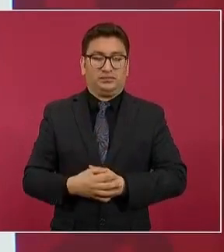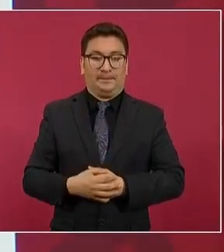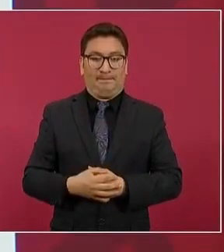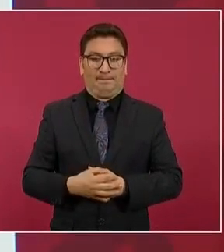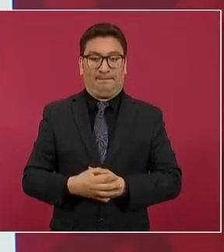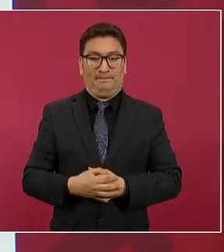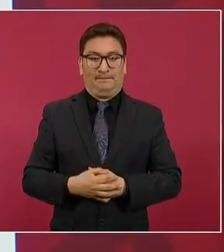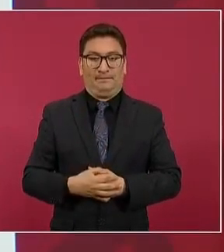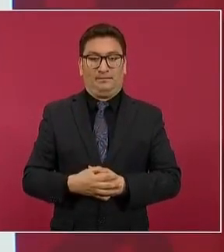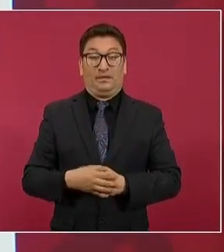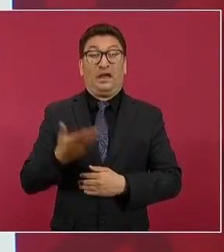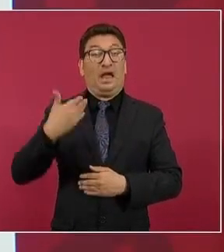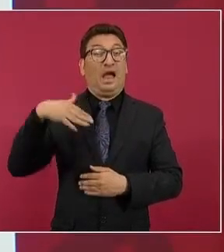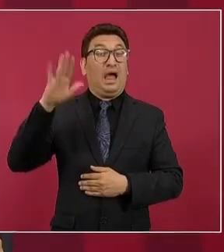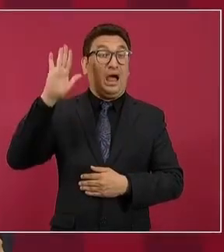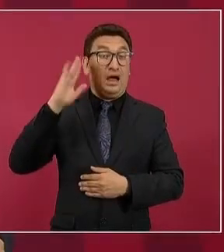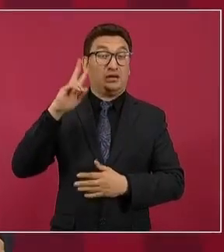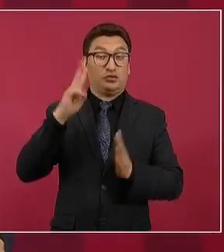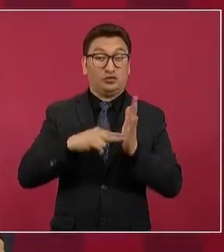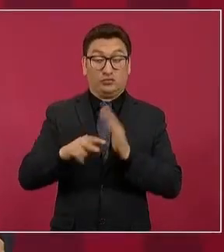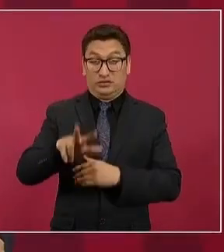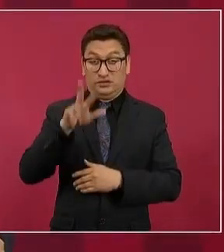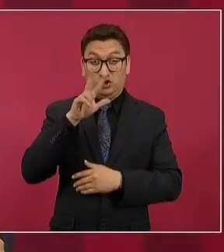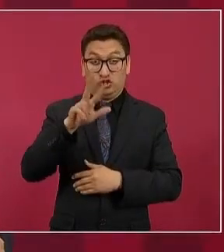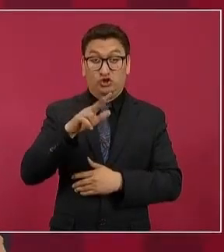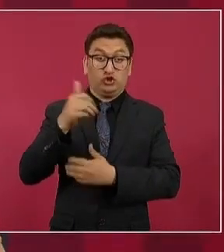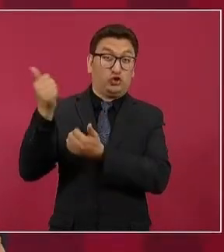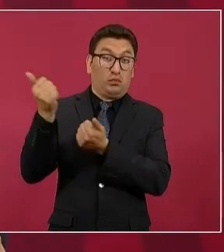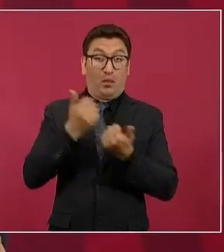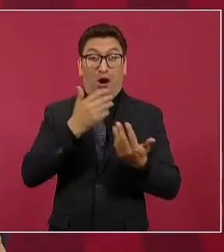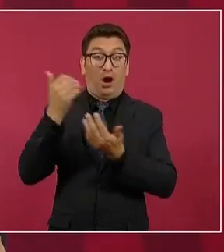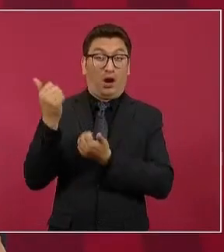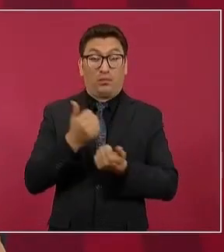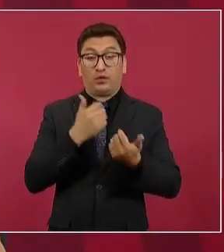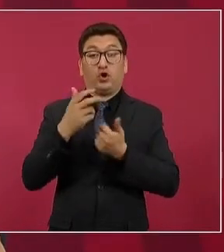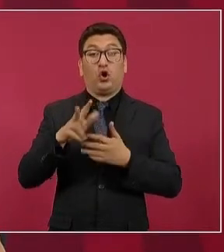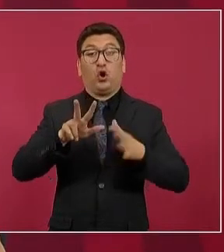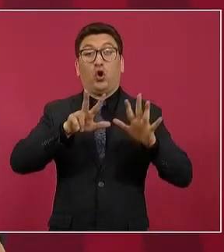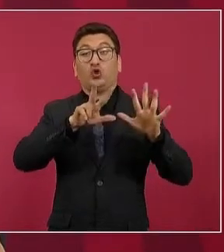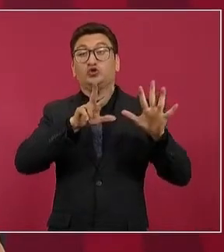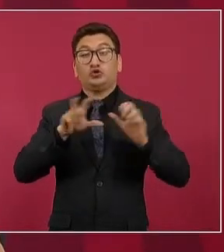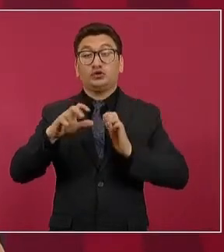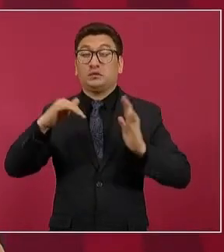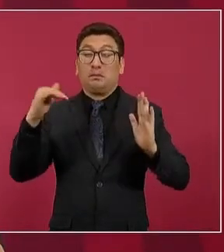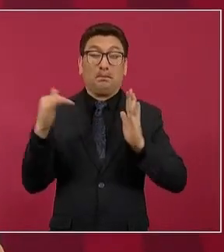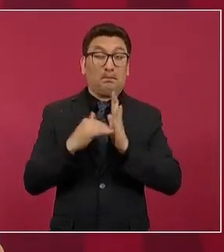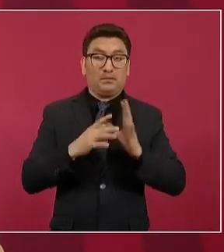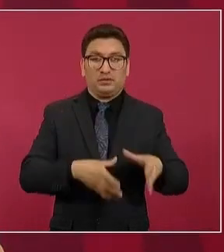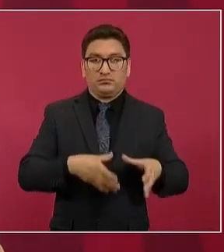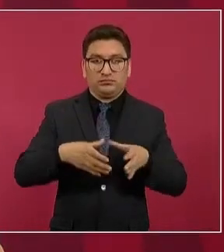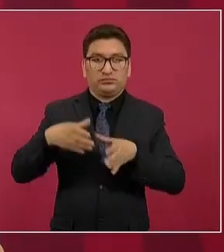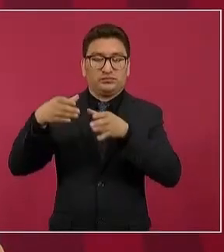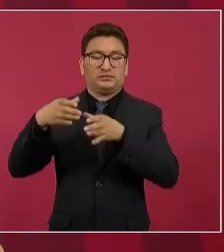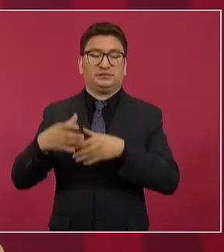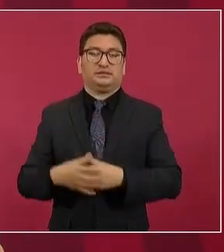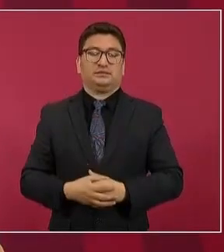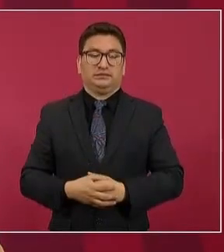Ya no son, se llegó a tener en el 2018 importaciones por 800 mil barriles.